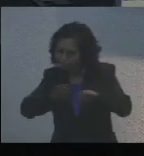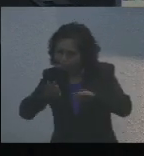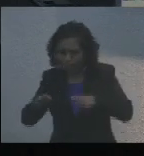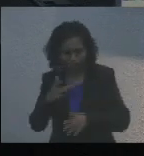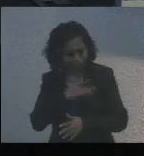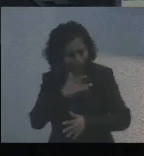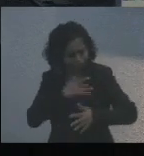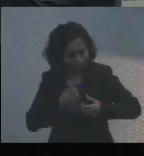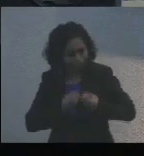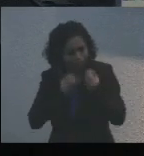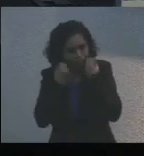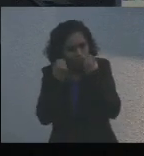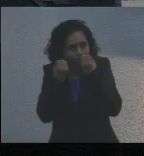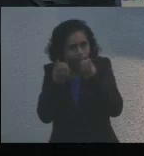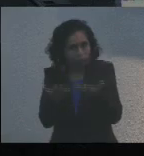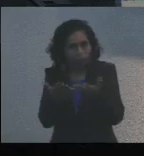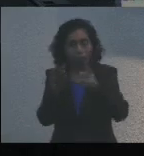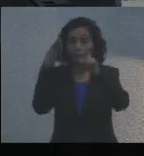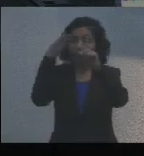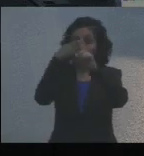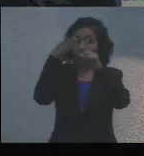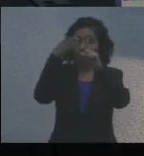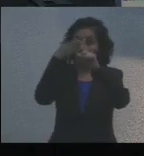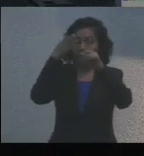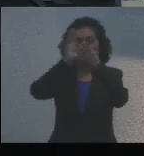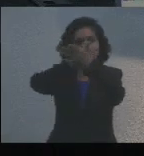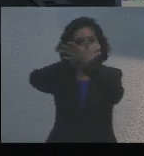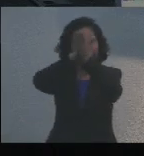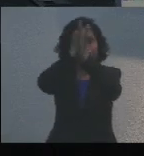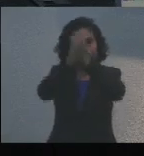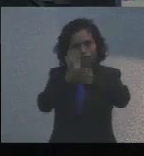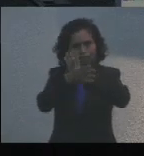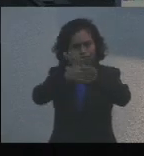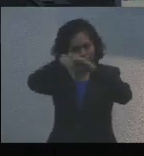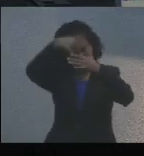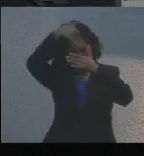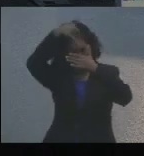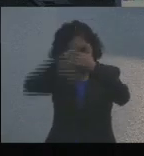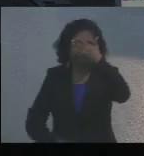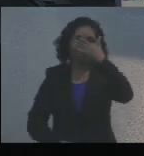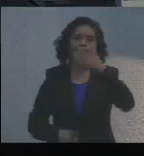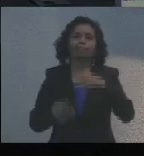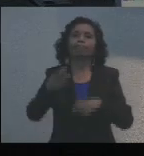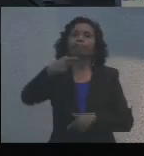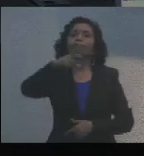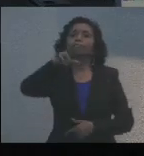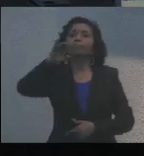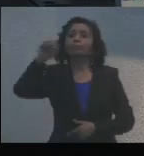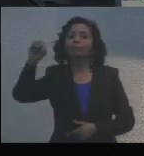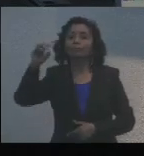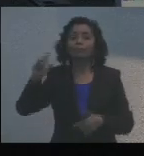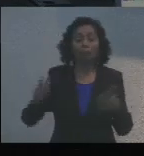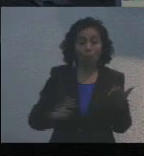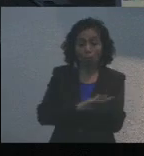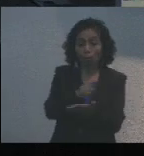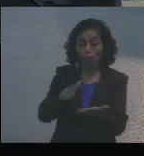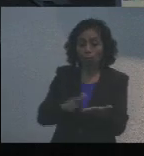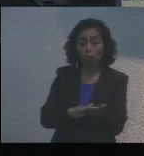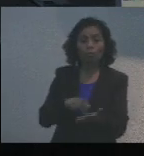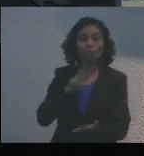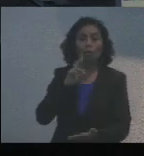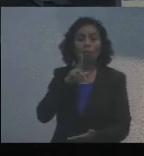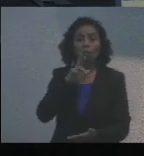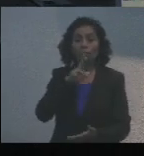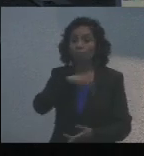corazón, con el objetivo de transformar a profundidad a Quintana Roo en un lugar mejor para todas y todos